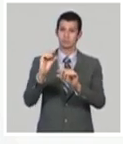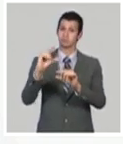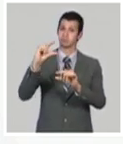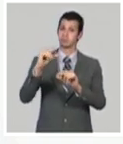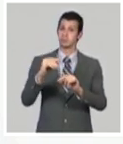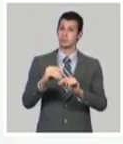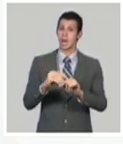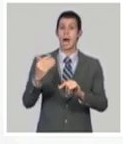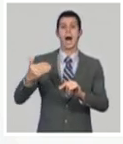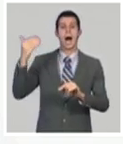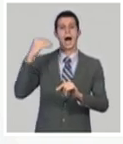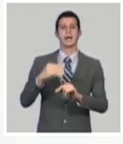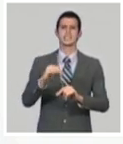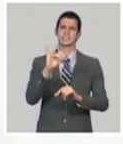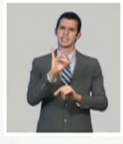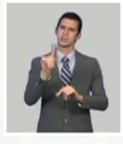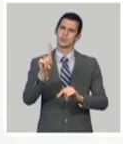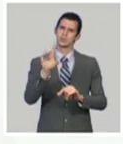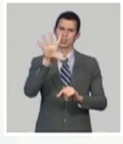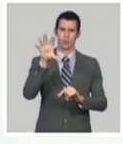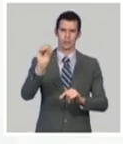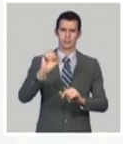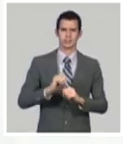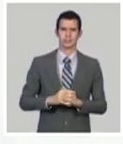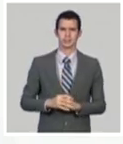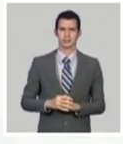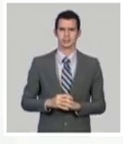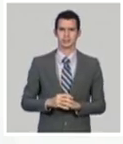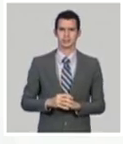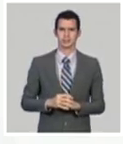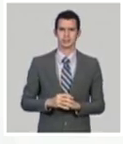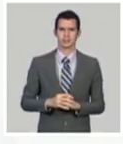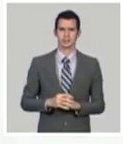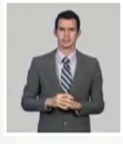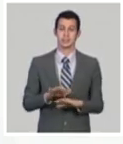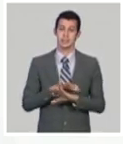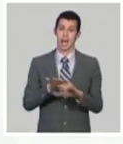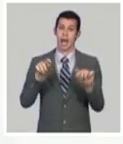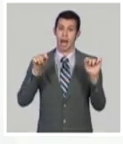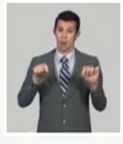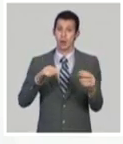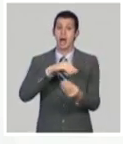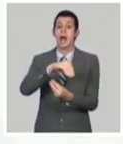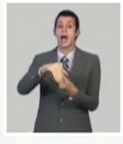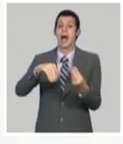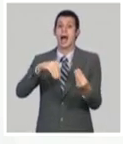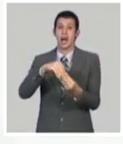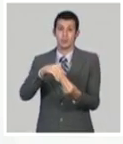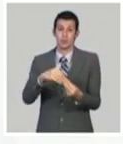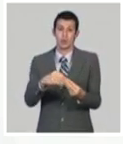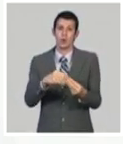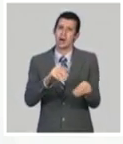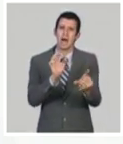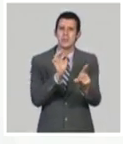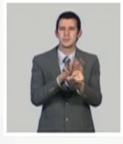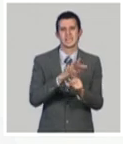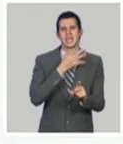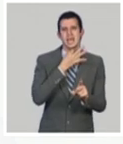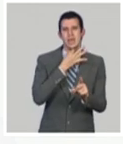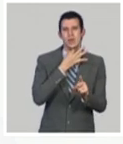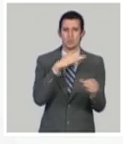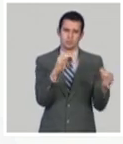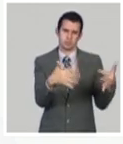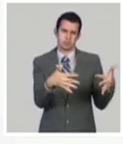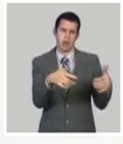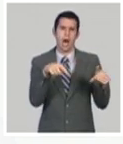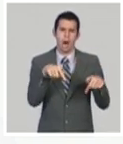50 pues adoptan ahora al pasar como un medicamento complementario el precio